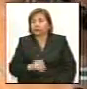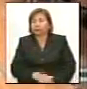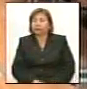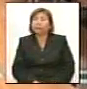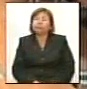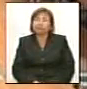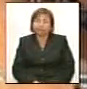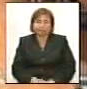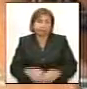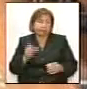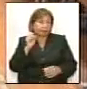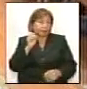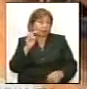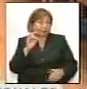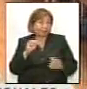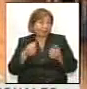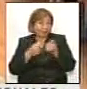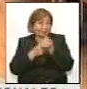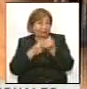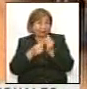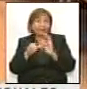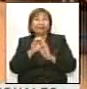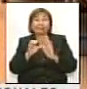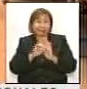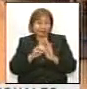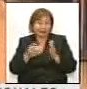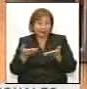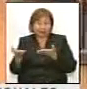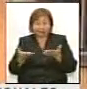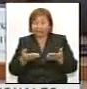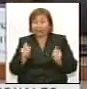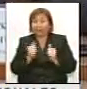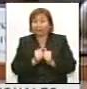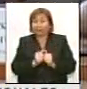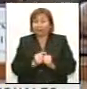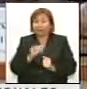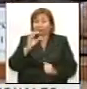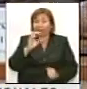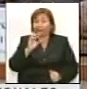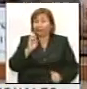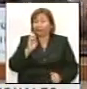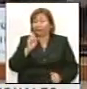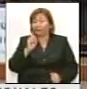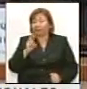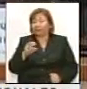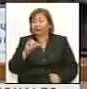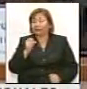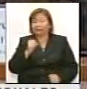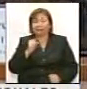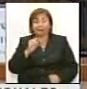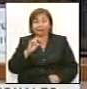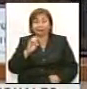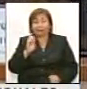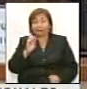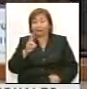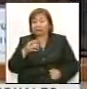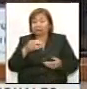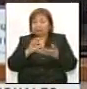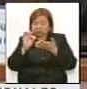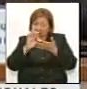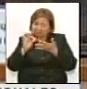La subcomisión de acusaciones constitucionales que preside el congresista César Segura aprobó el informe de